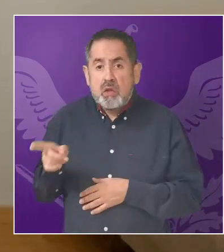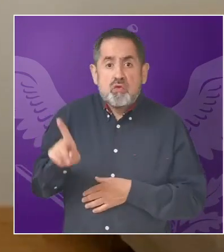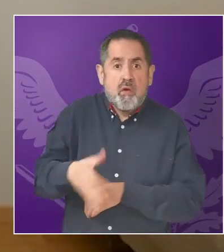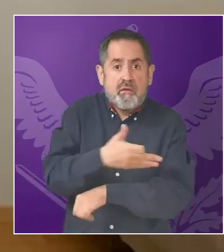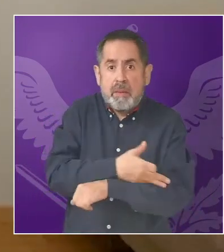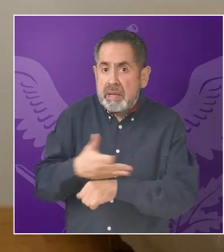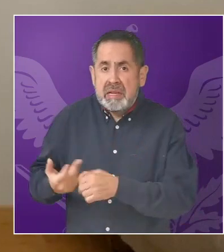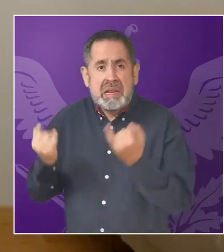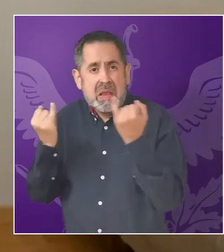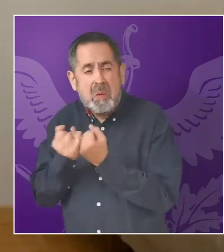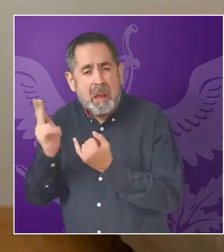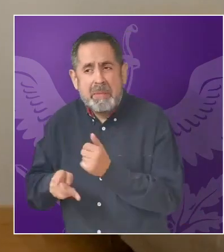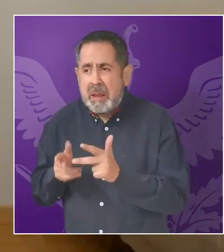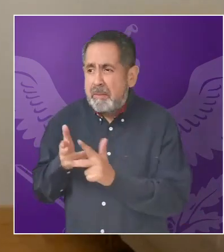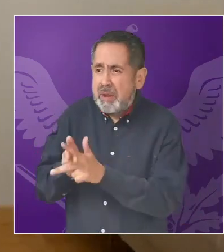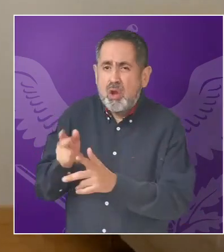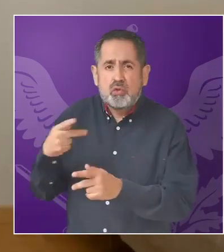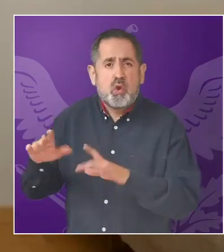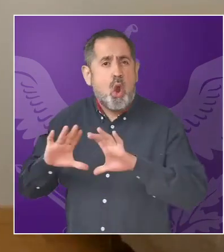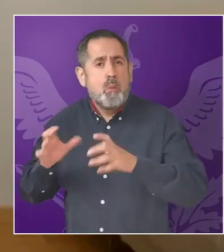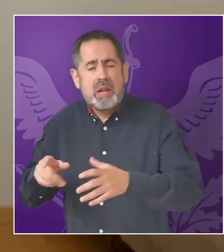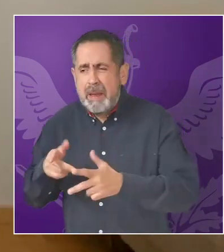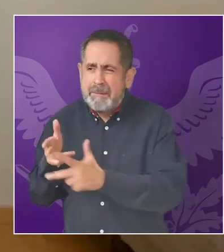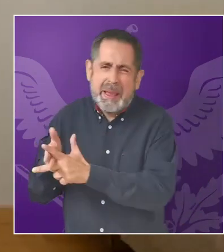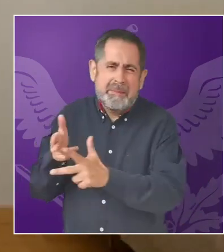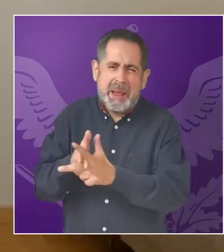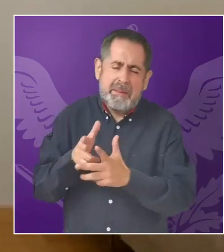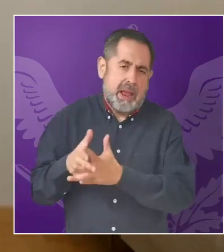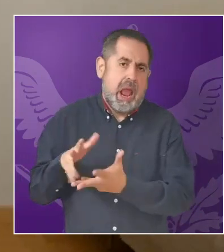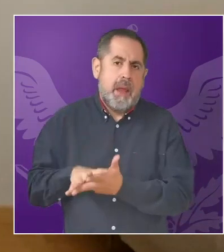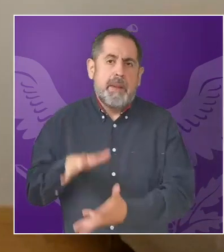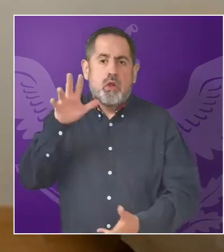las vidas de sus familias, de sus comunidades. En la